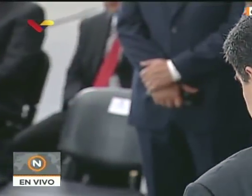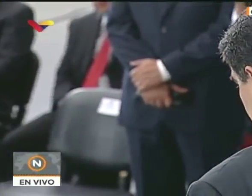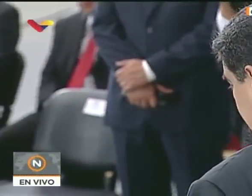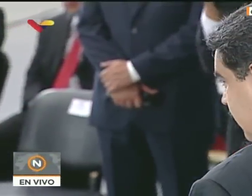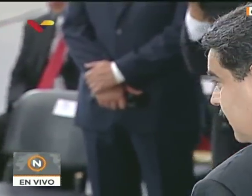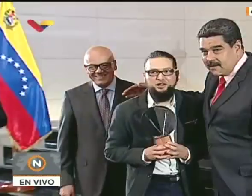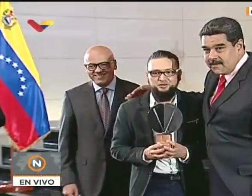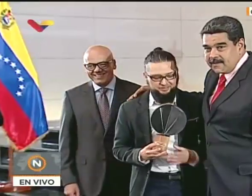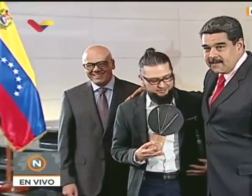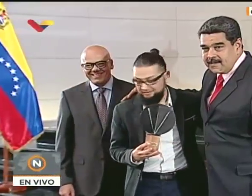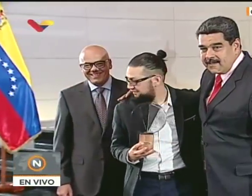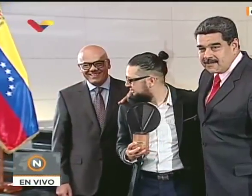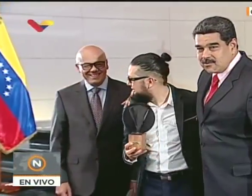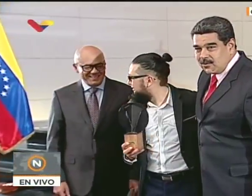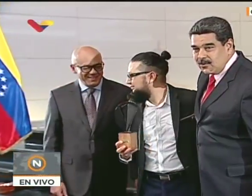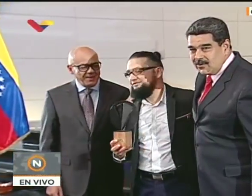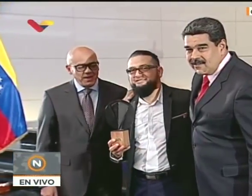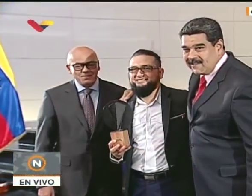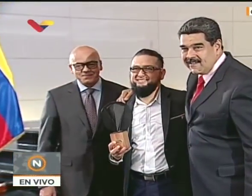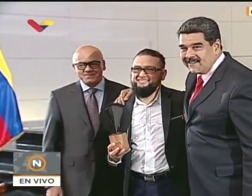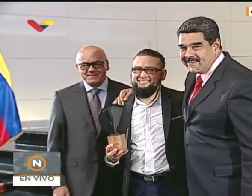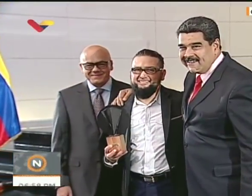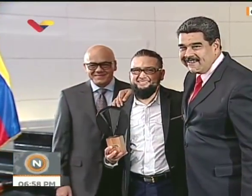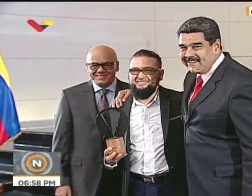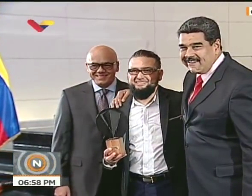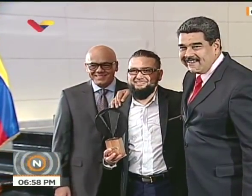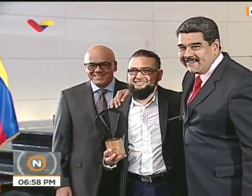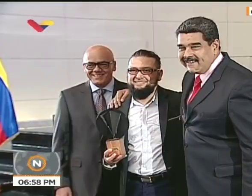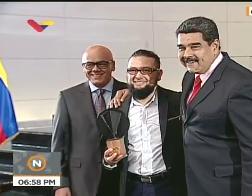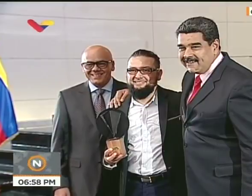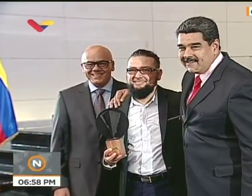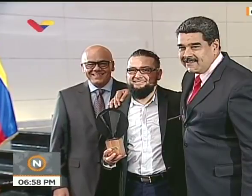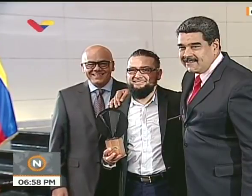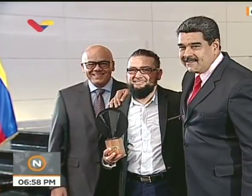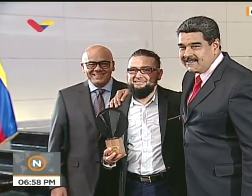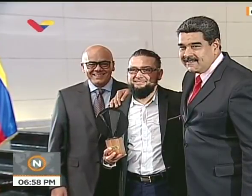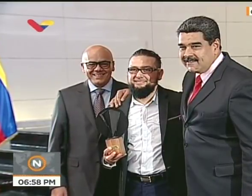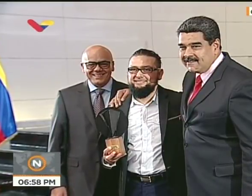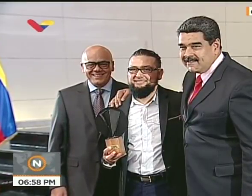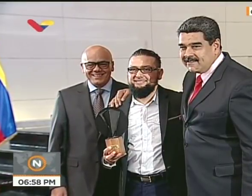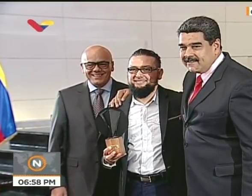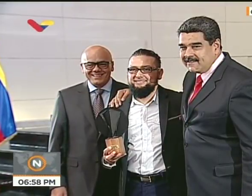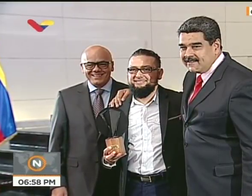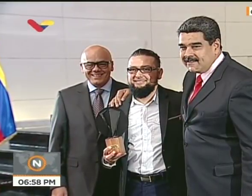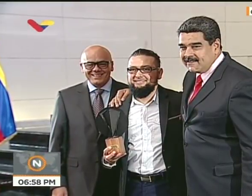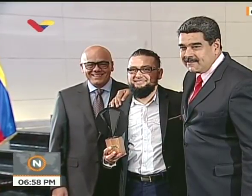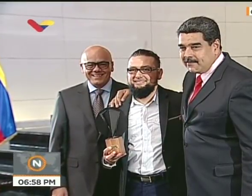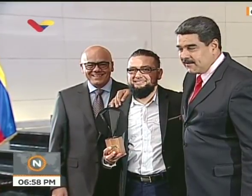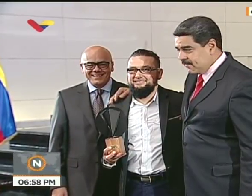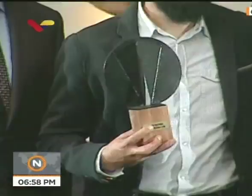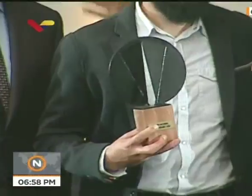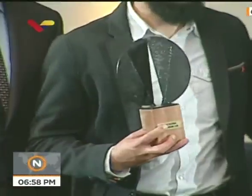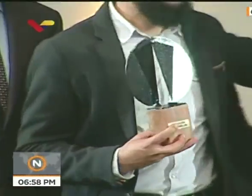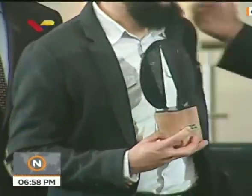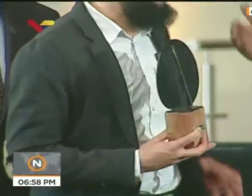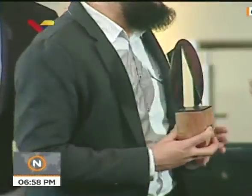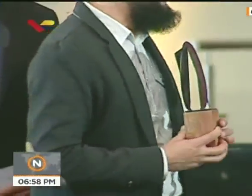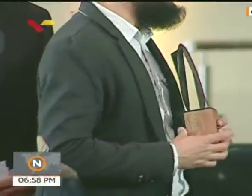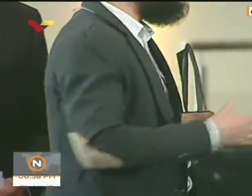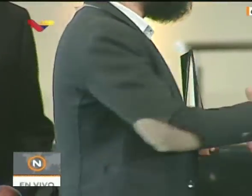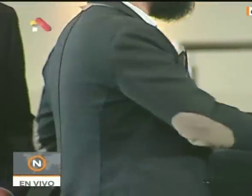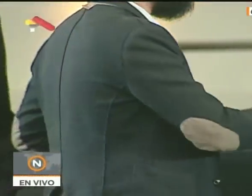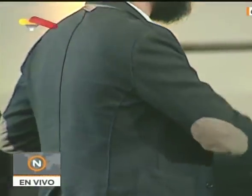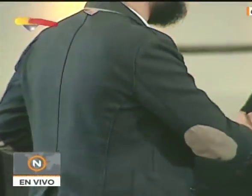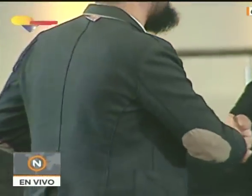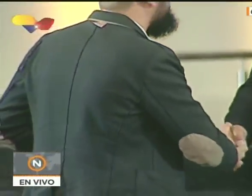mundo, donde las cifras y las estadísticas de periodistas asesinados se incrementan, mientras